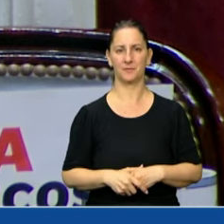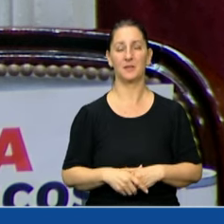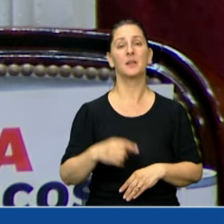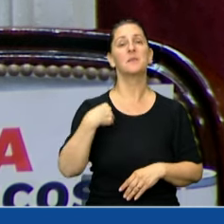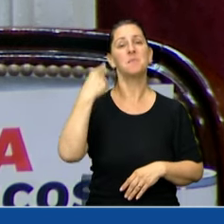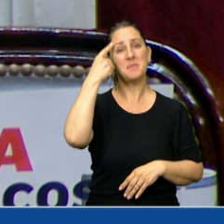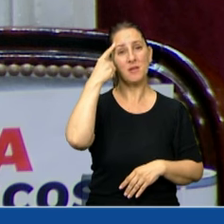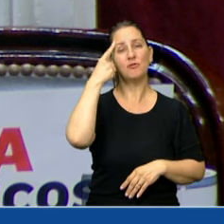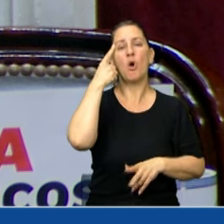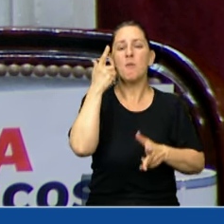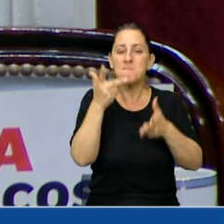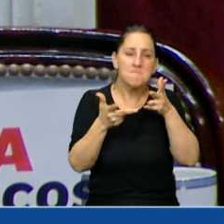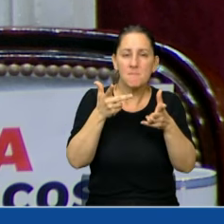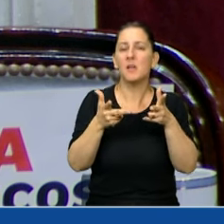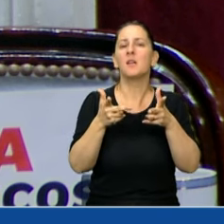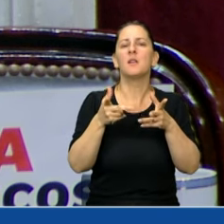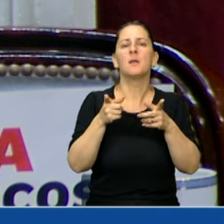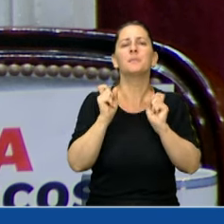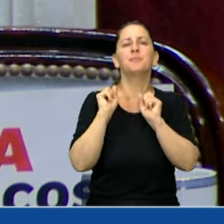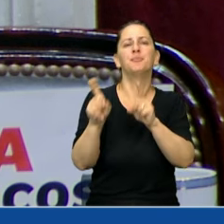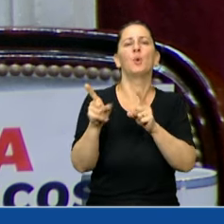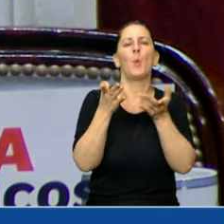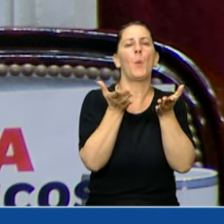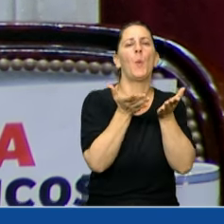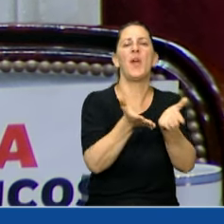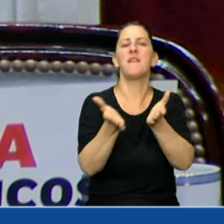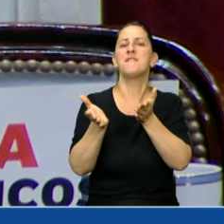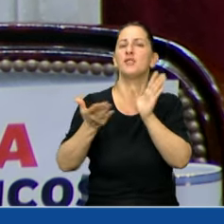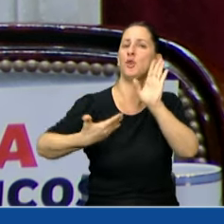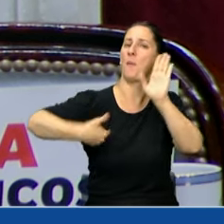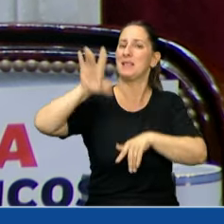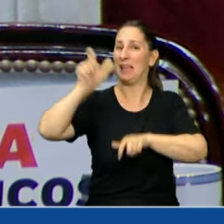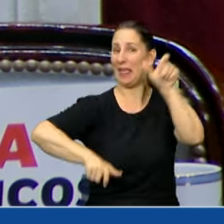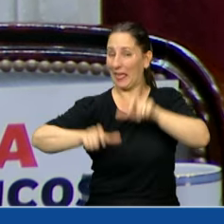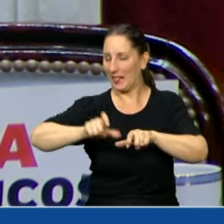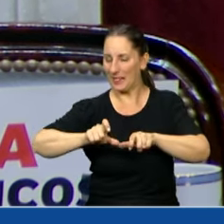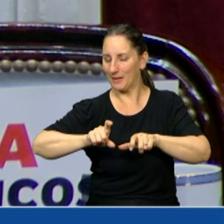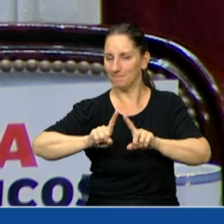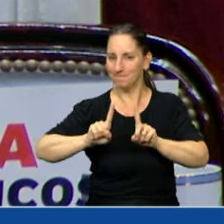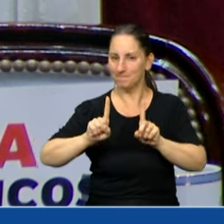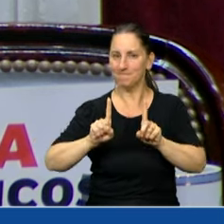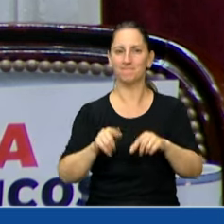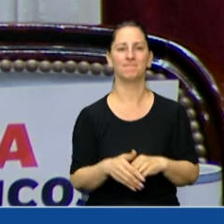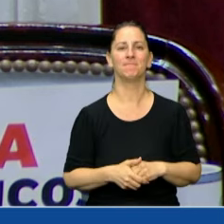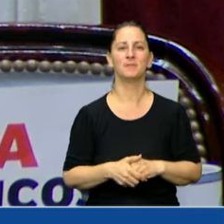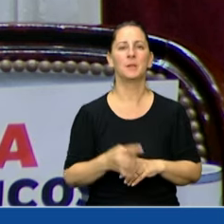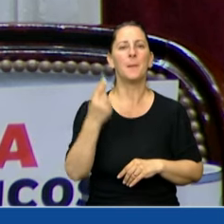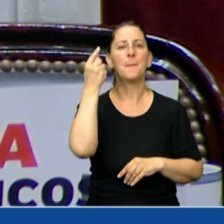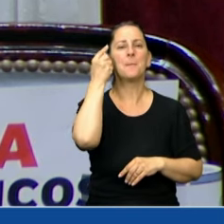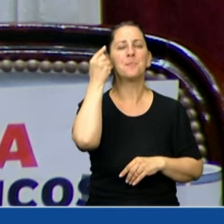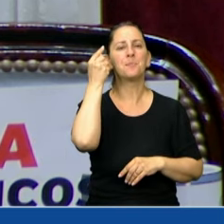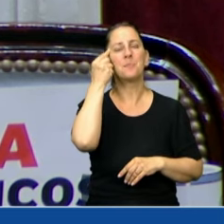consideración que se va a hacer no tiene que ver con un beneficio para la mayoría de la población partiendo de